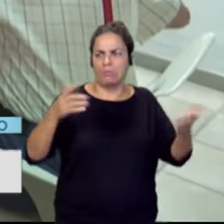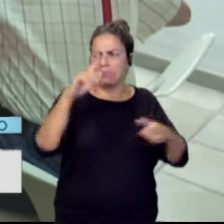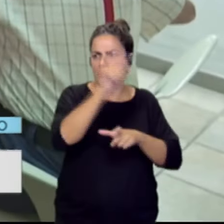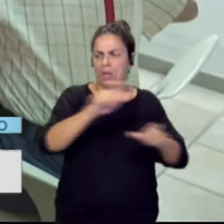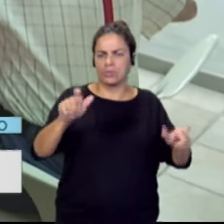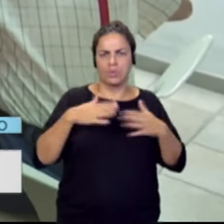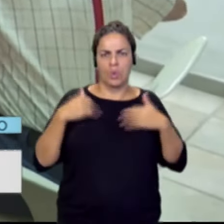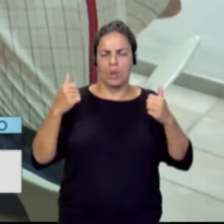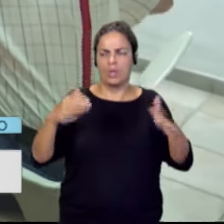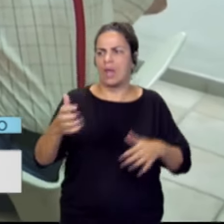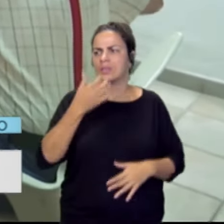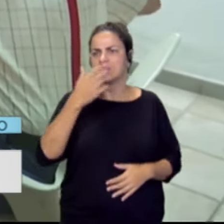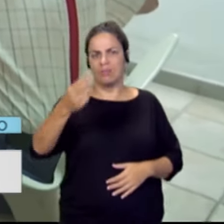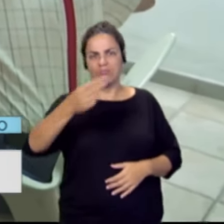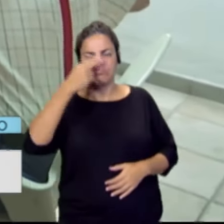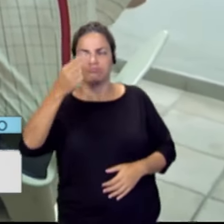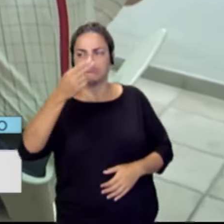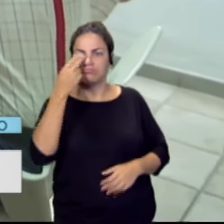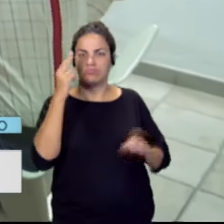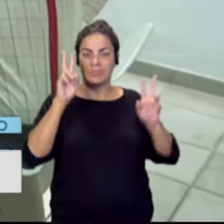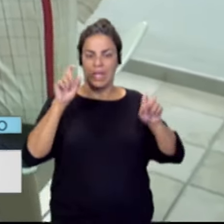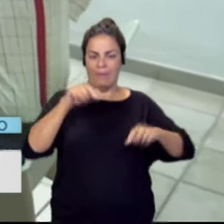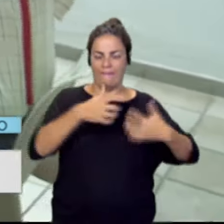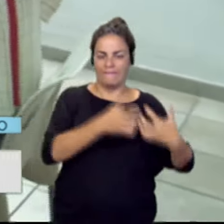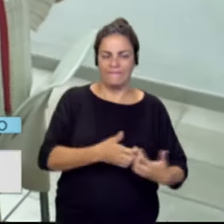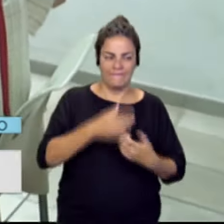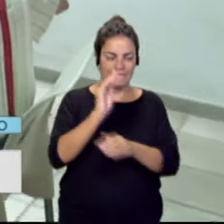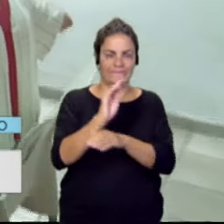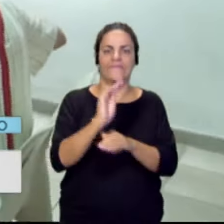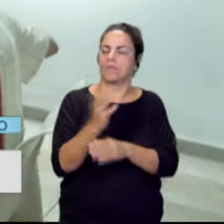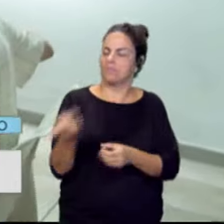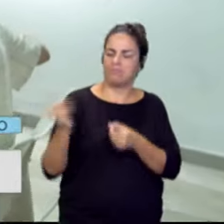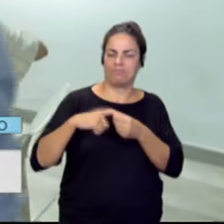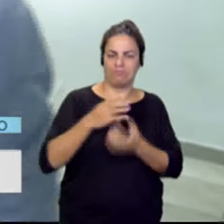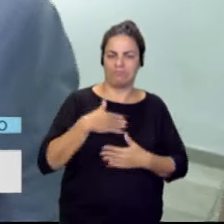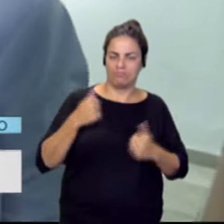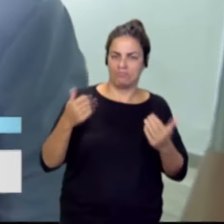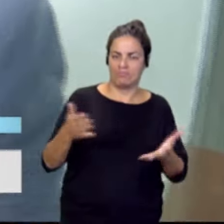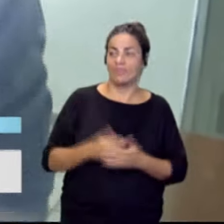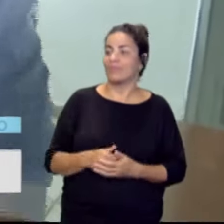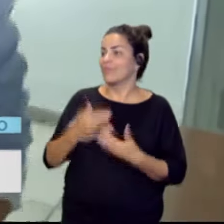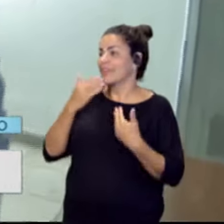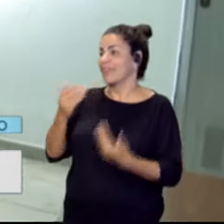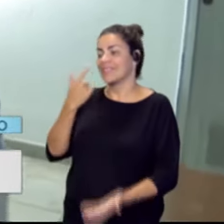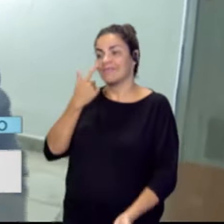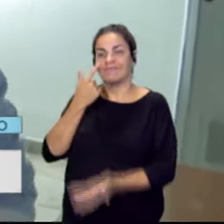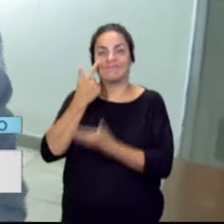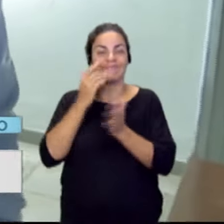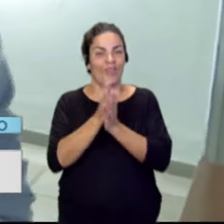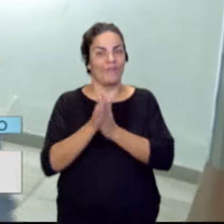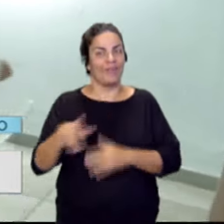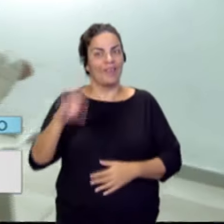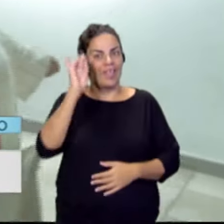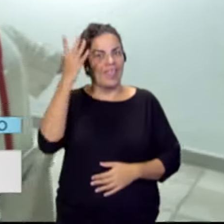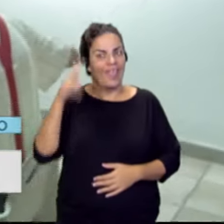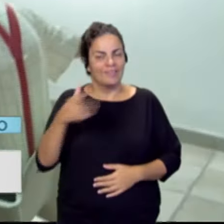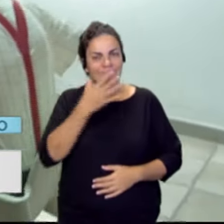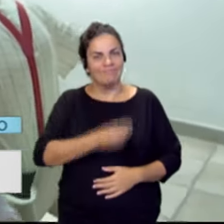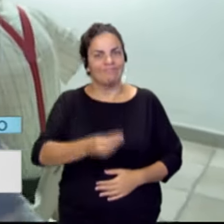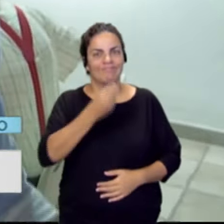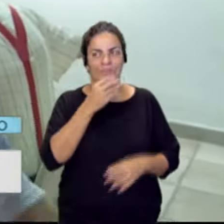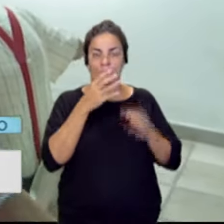tengan interés por que esto no muera. Muchas gracias, Carmen. Pues ya ven, compañeros, qué bonita estas iniciativas, que a día de